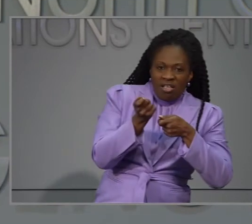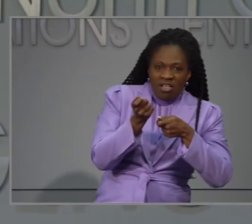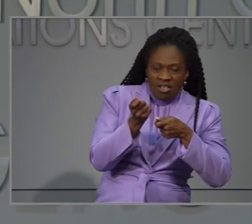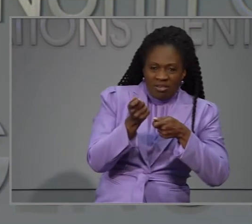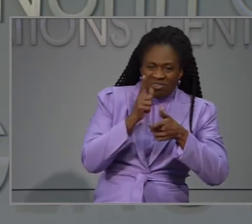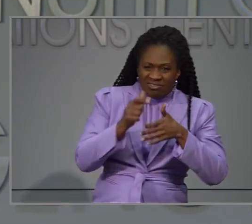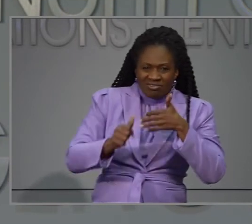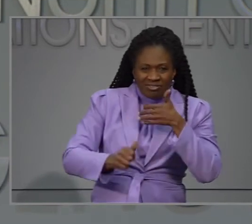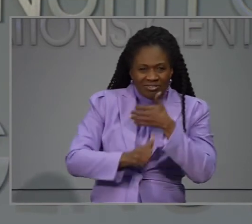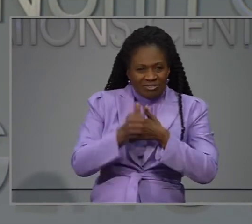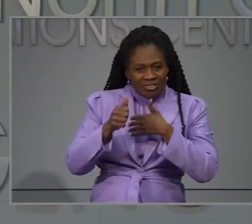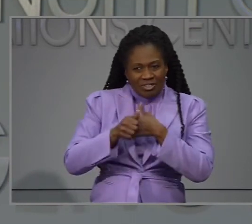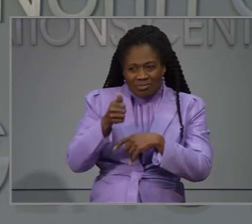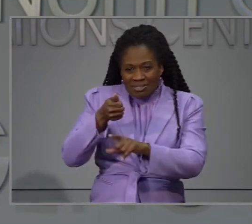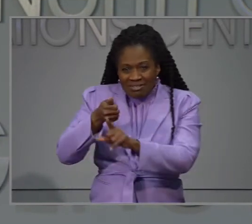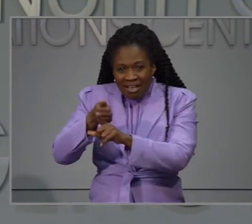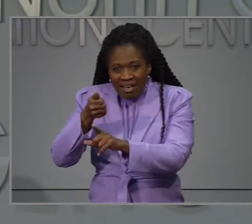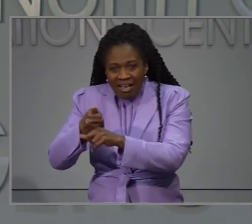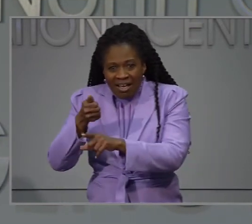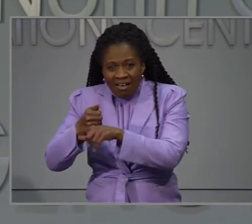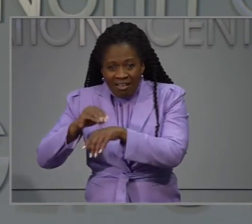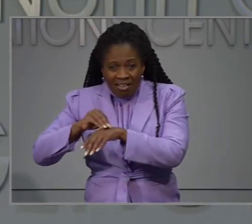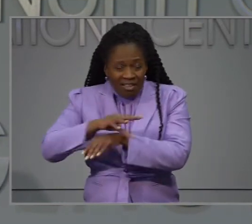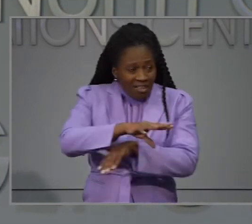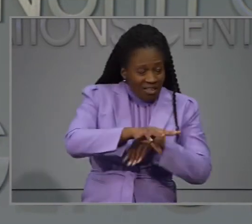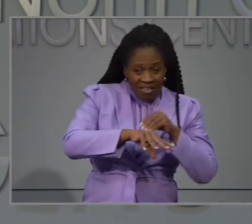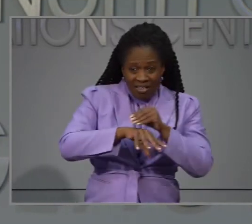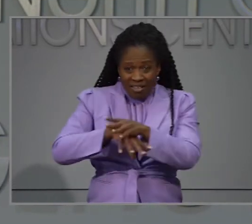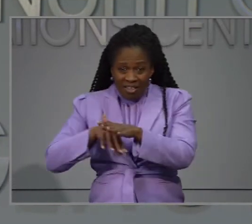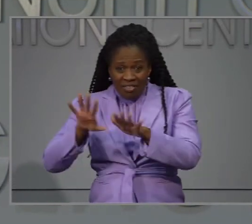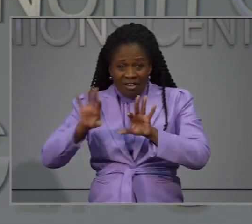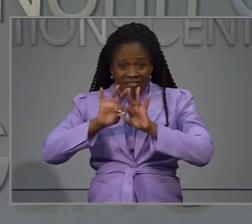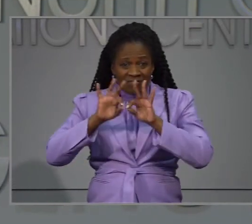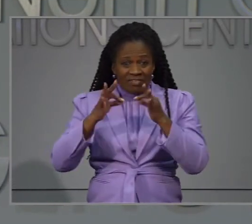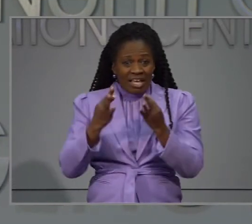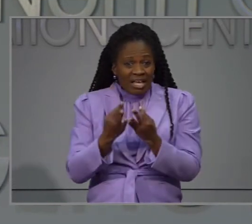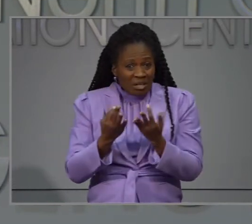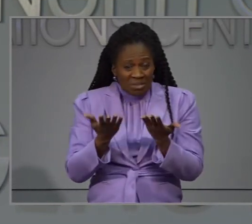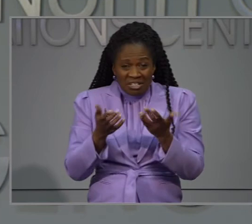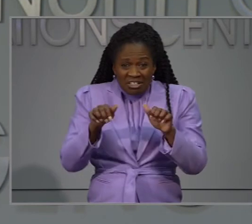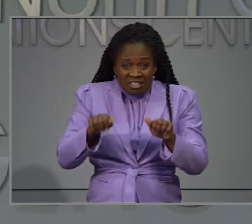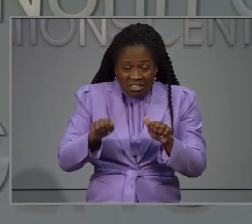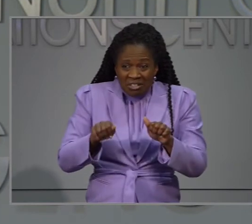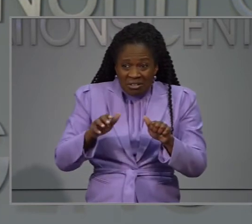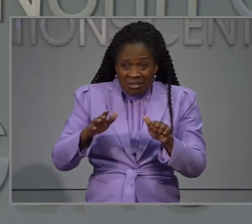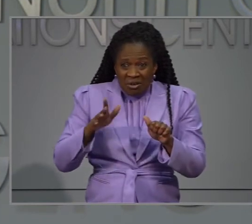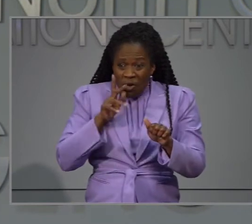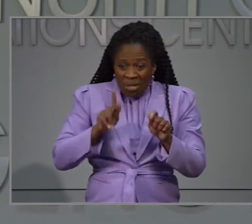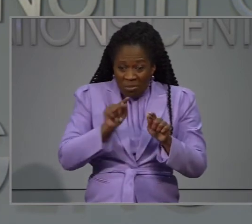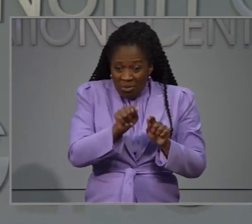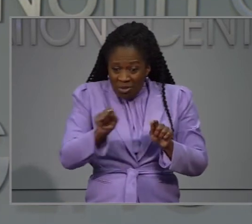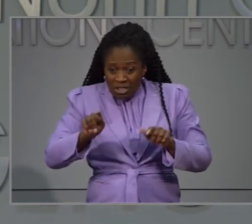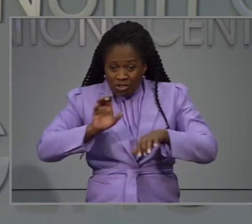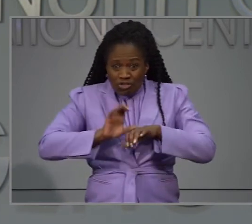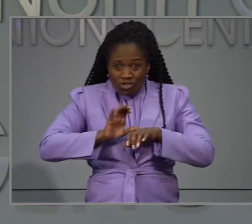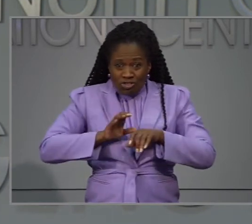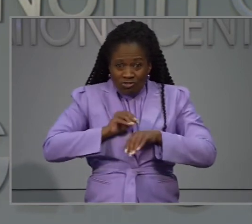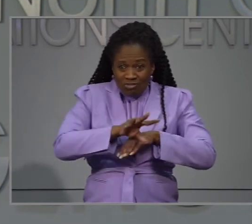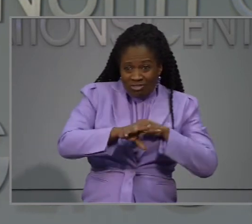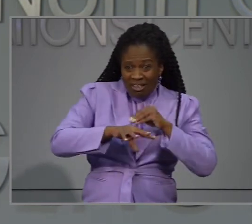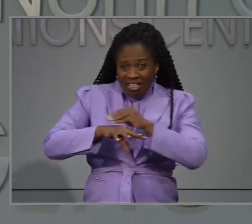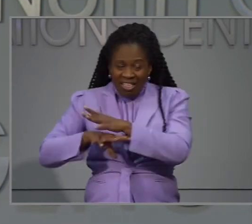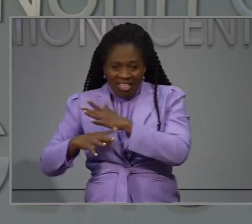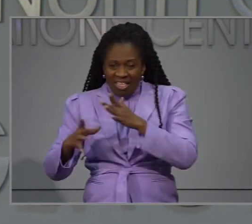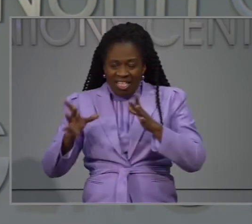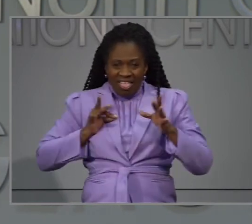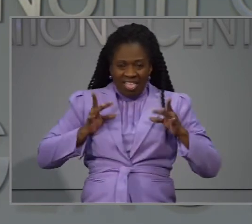personas para que se pongan ellos en peligro a sus familias y también a su congregación